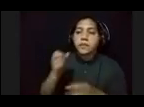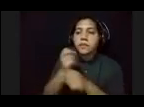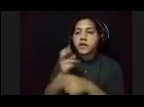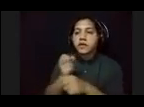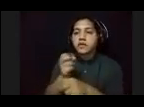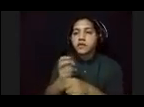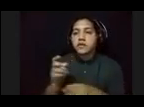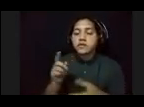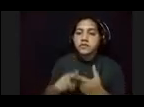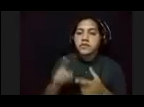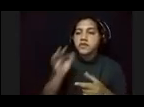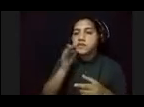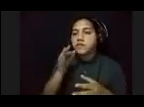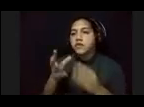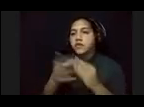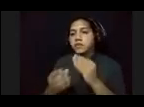pulpería y zapateros.